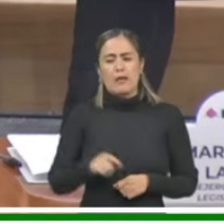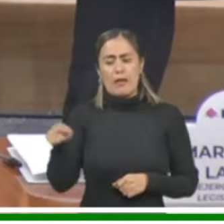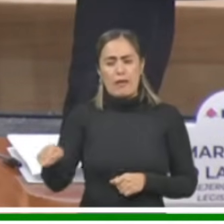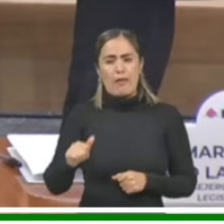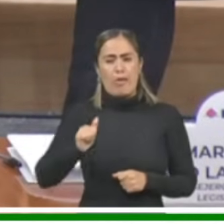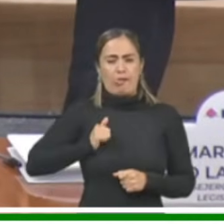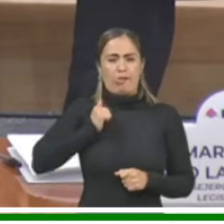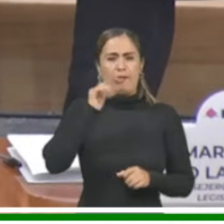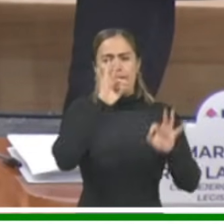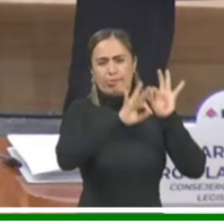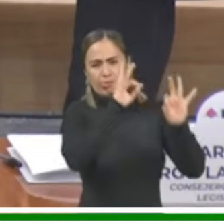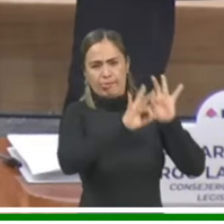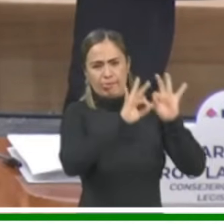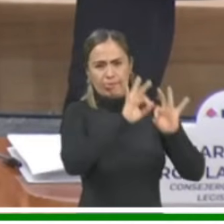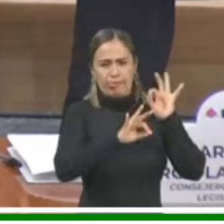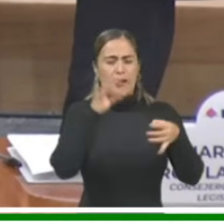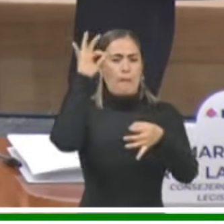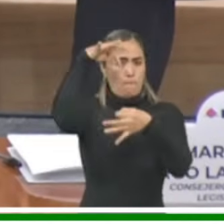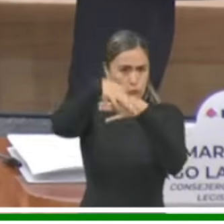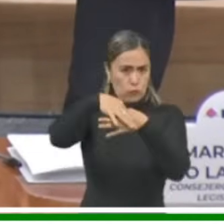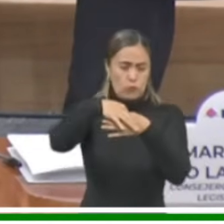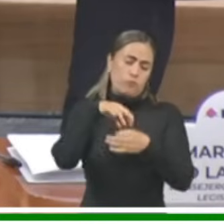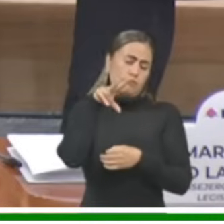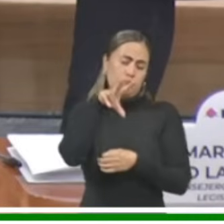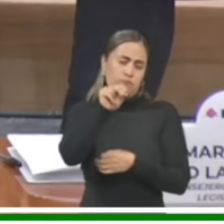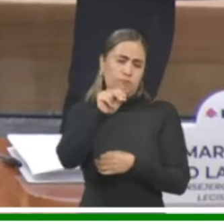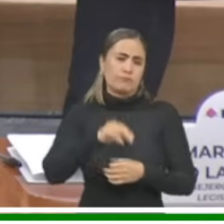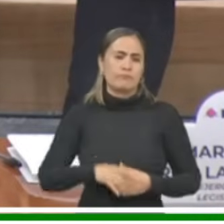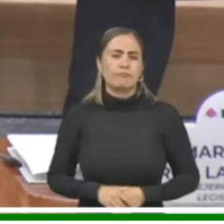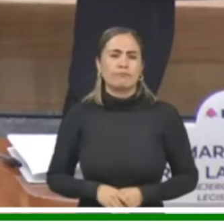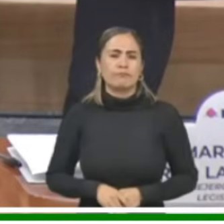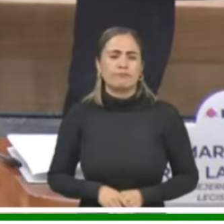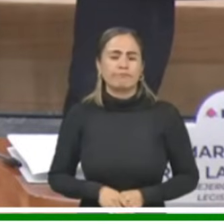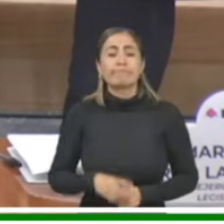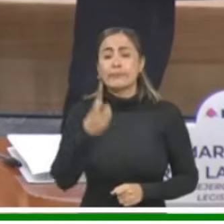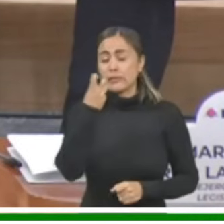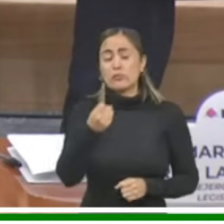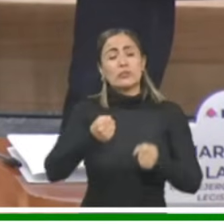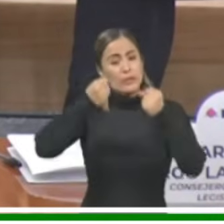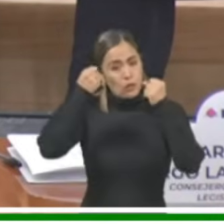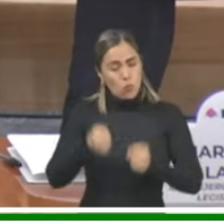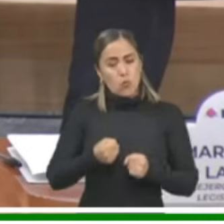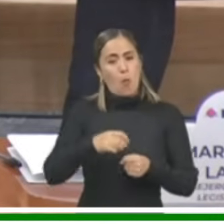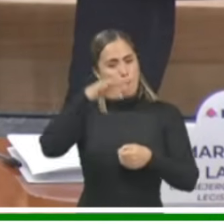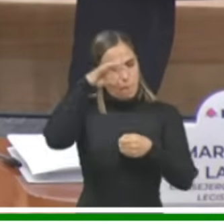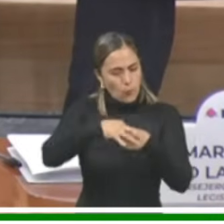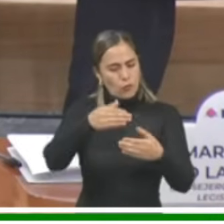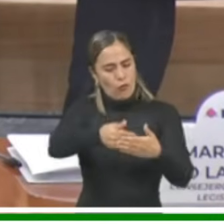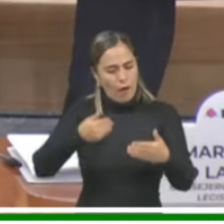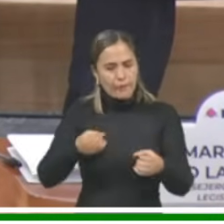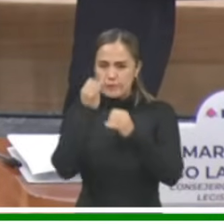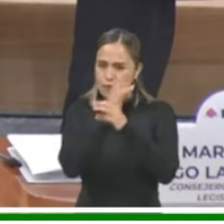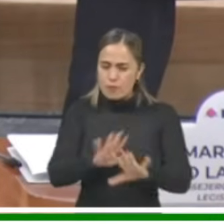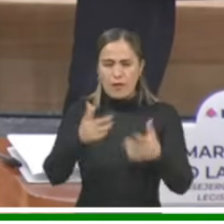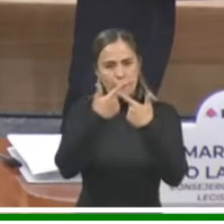de propaganda electoral que solo busca influir en las preferencias electorales. Es garantizar un voto mayormente informado y libre.